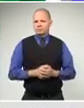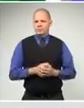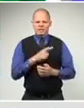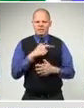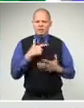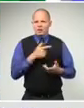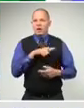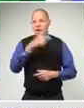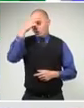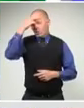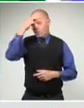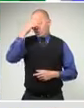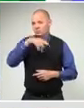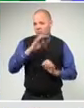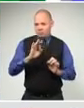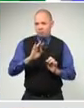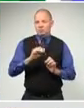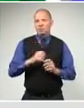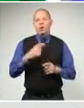un retraso mental severo.